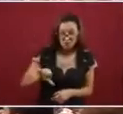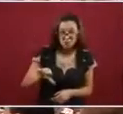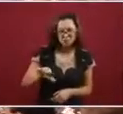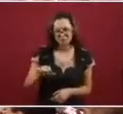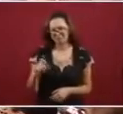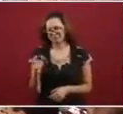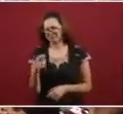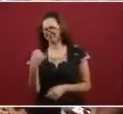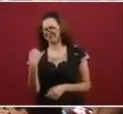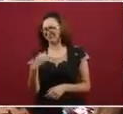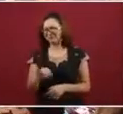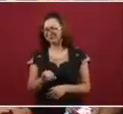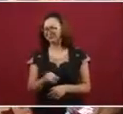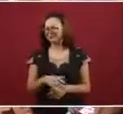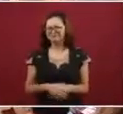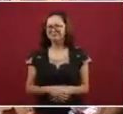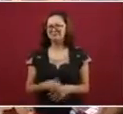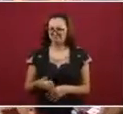examen,